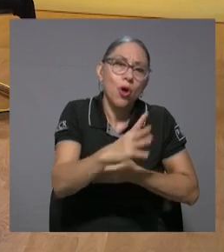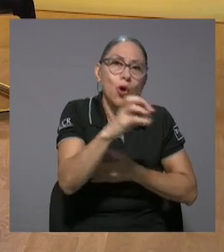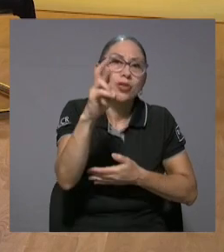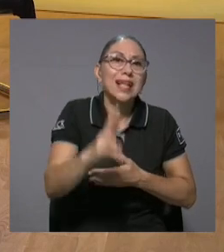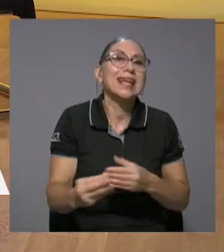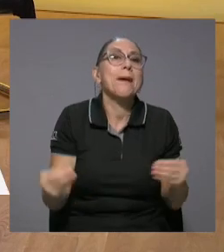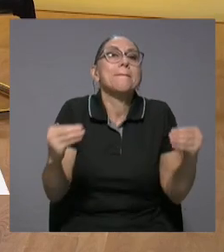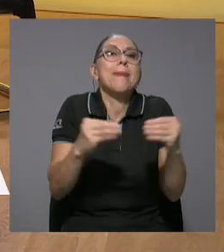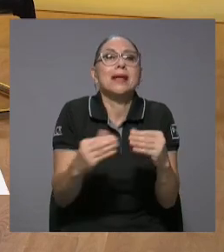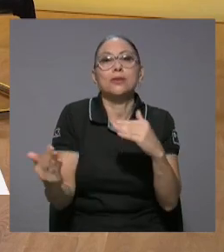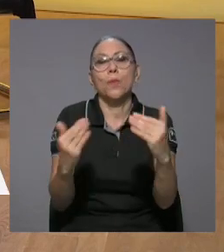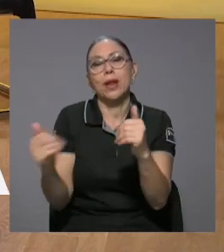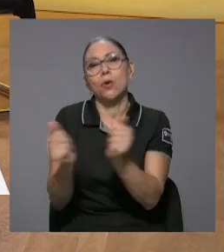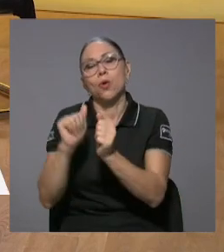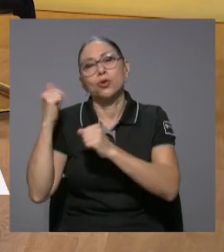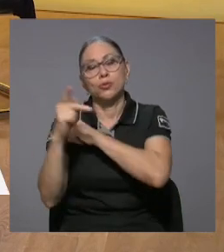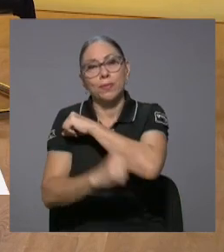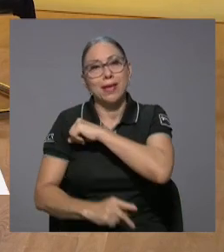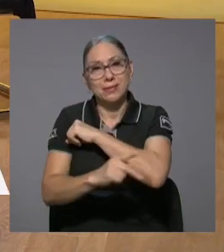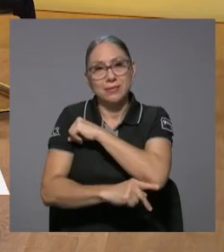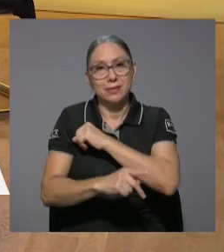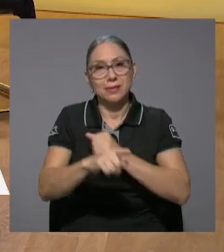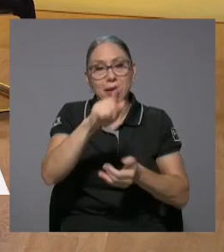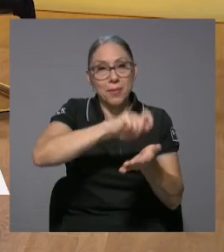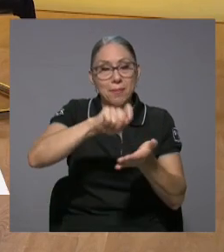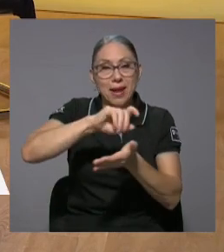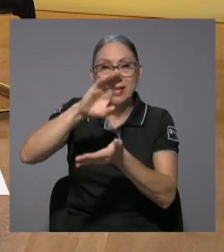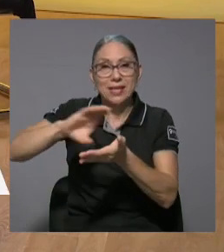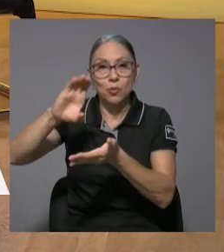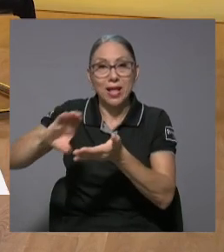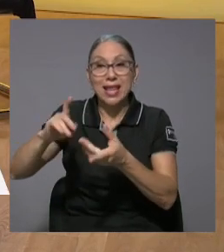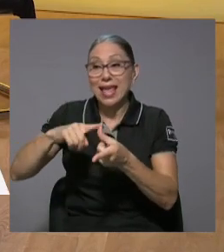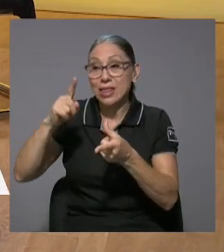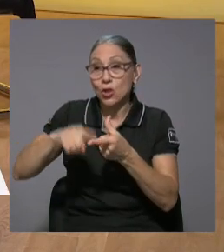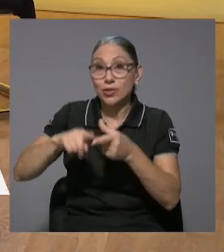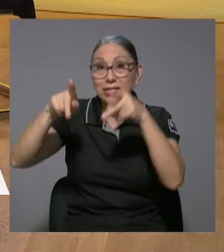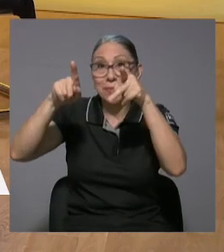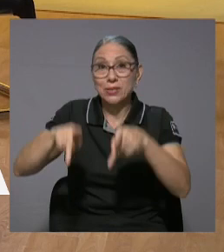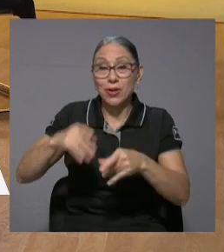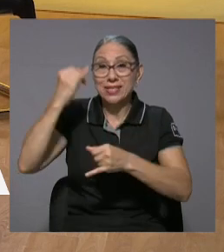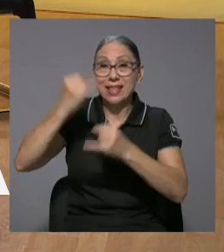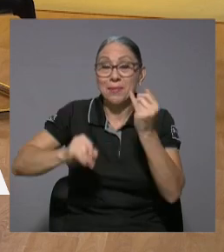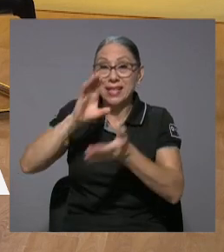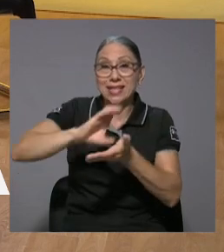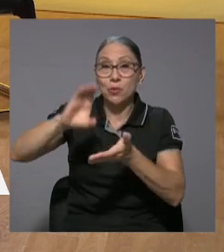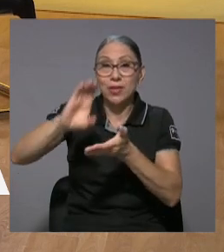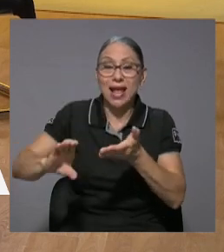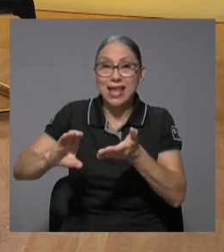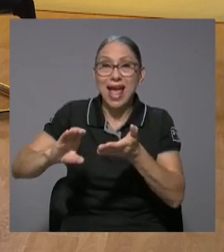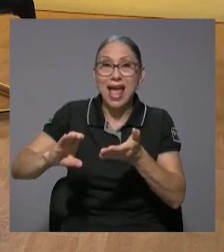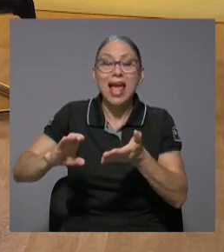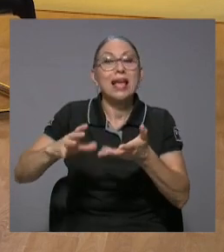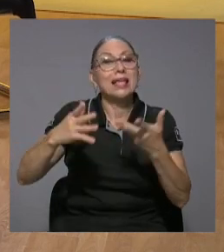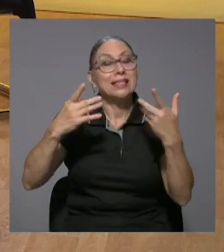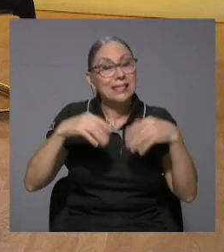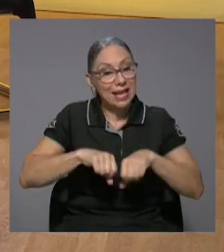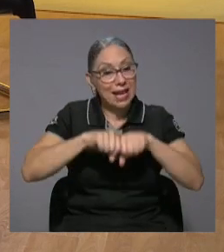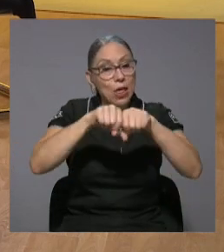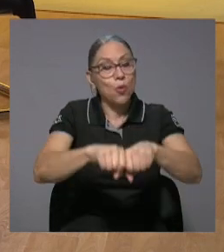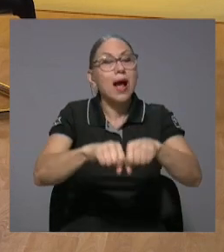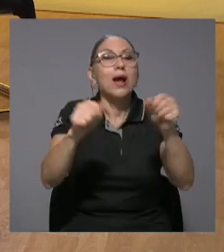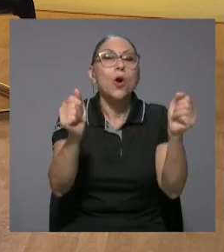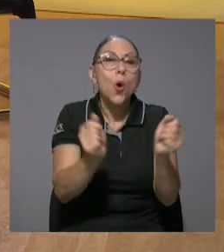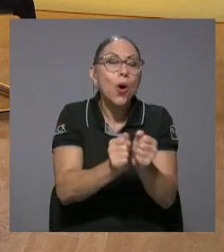secundaria. Y entonces las personas se gradúan en secundaria con unos aprendizajes acumulados y unas habilidades